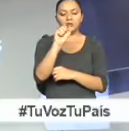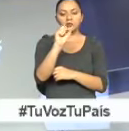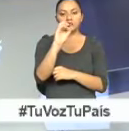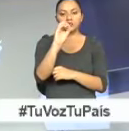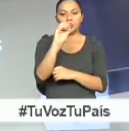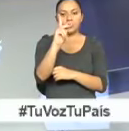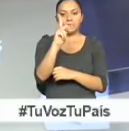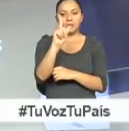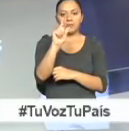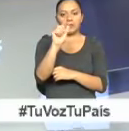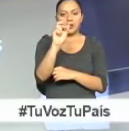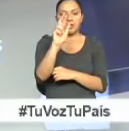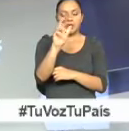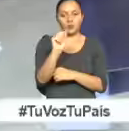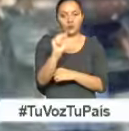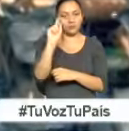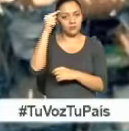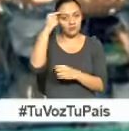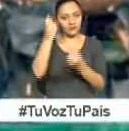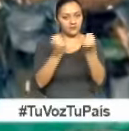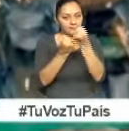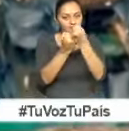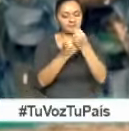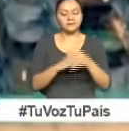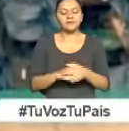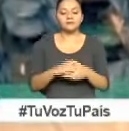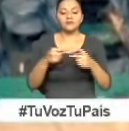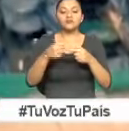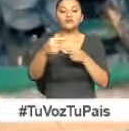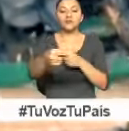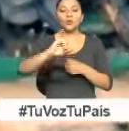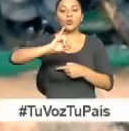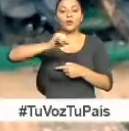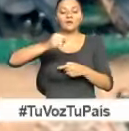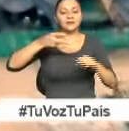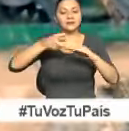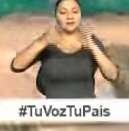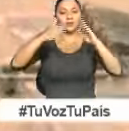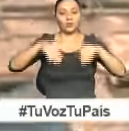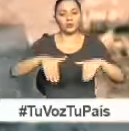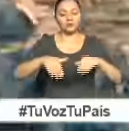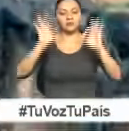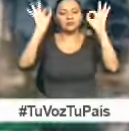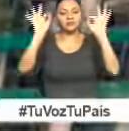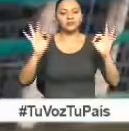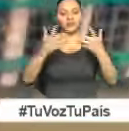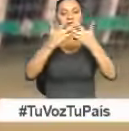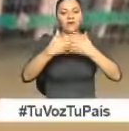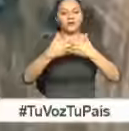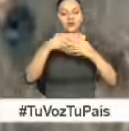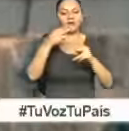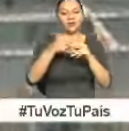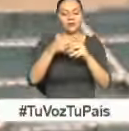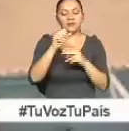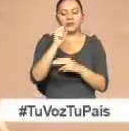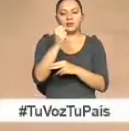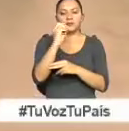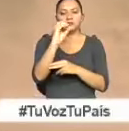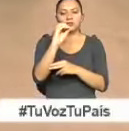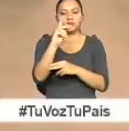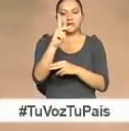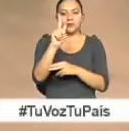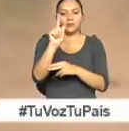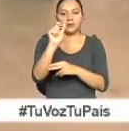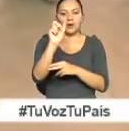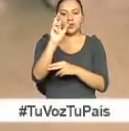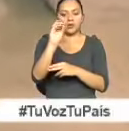el Gobierno Nacional. Este jueves se inaugurará la Central Hidroeléctrica Sopladora, que representa un